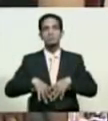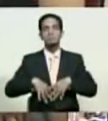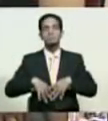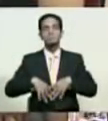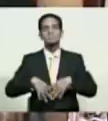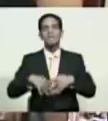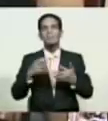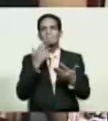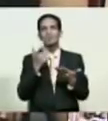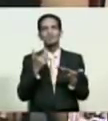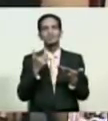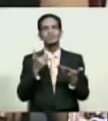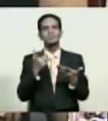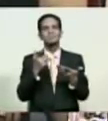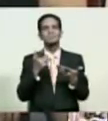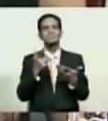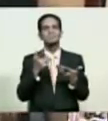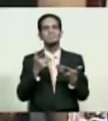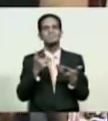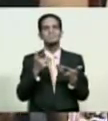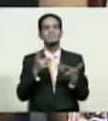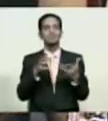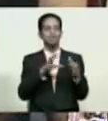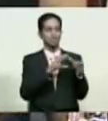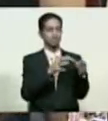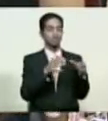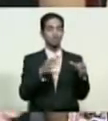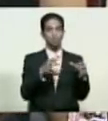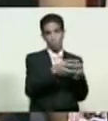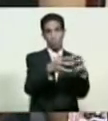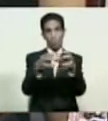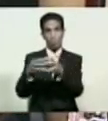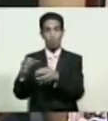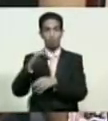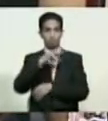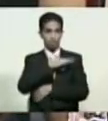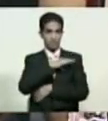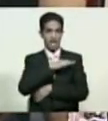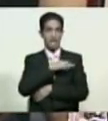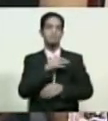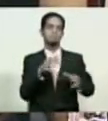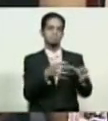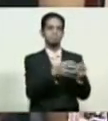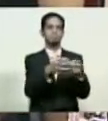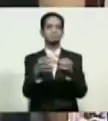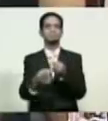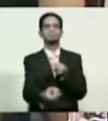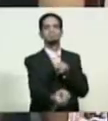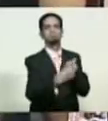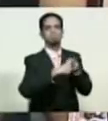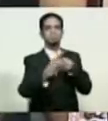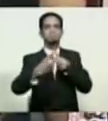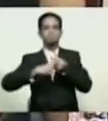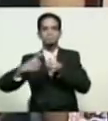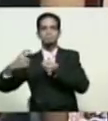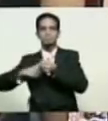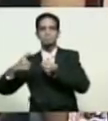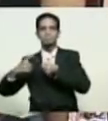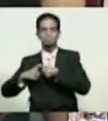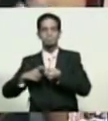horizontal, porque es la unión de todos los movimientos sociales. Estamos distribuidos en redes sectoriales y a nivel estatal